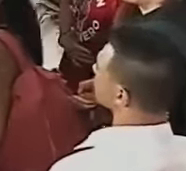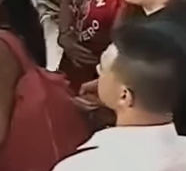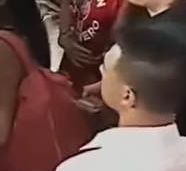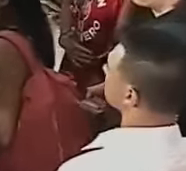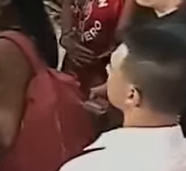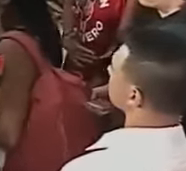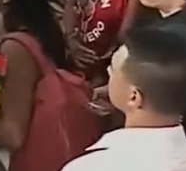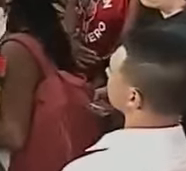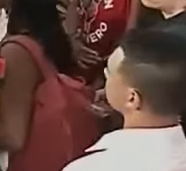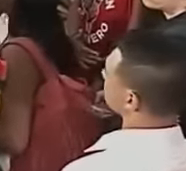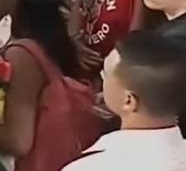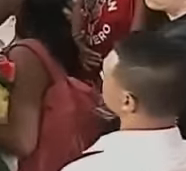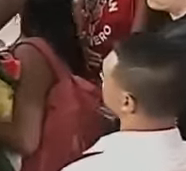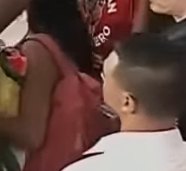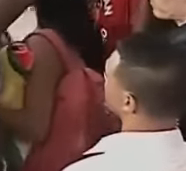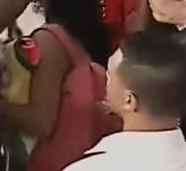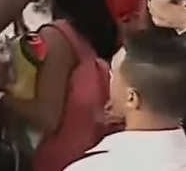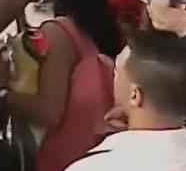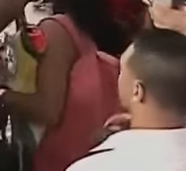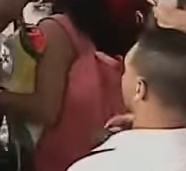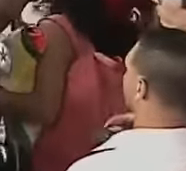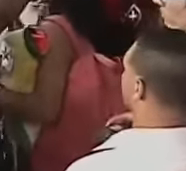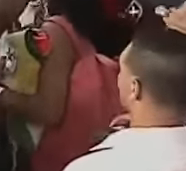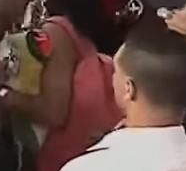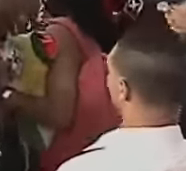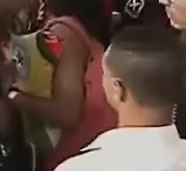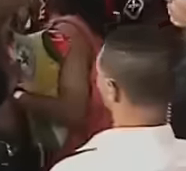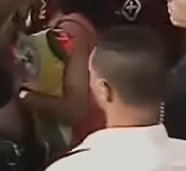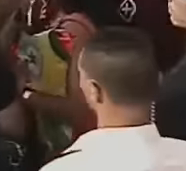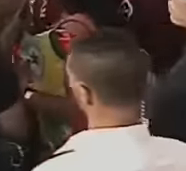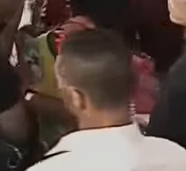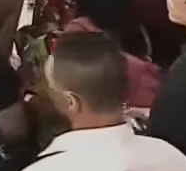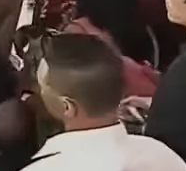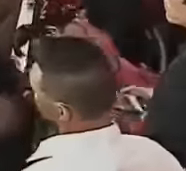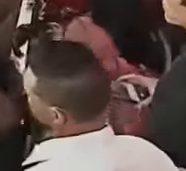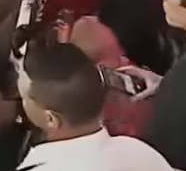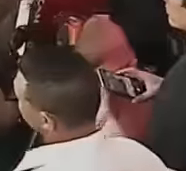Rechazamos que algunos no se hayan presentado ante el máximo